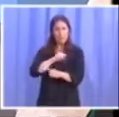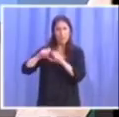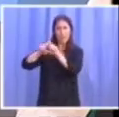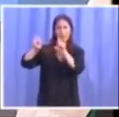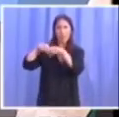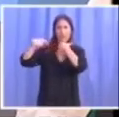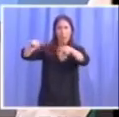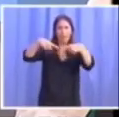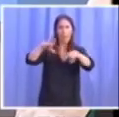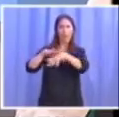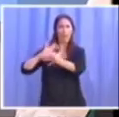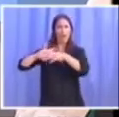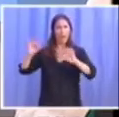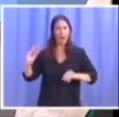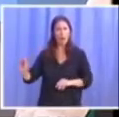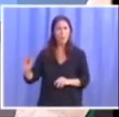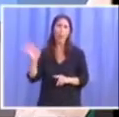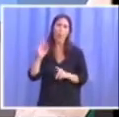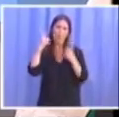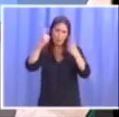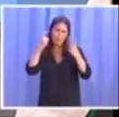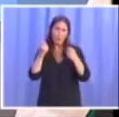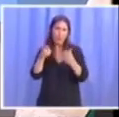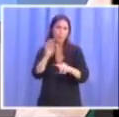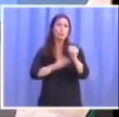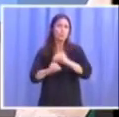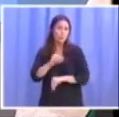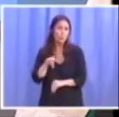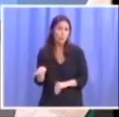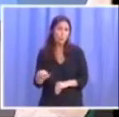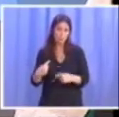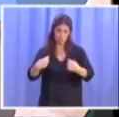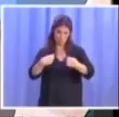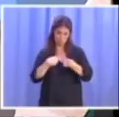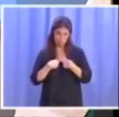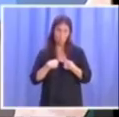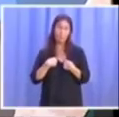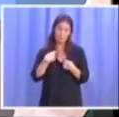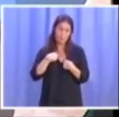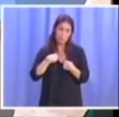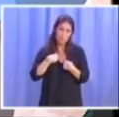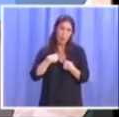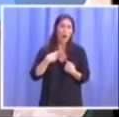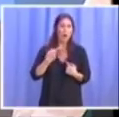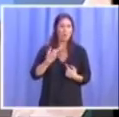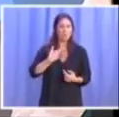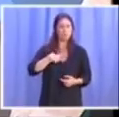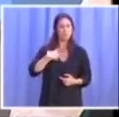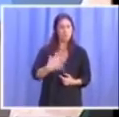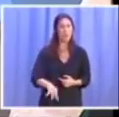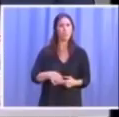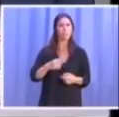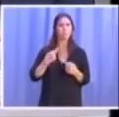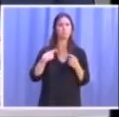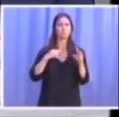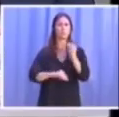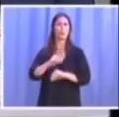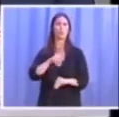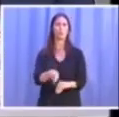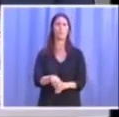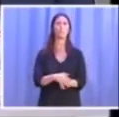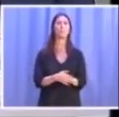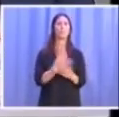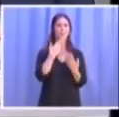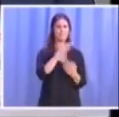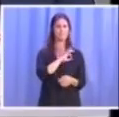sus amigos o piensa poner solución a esto? Porque yo sí creo que tengo el valor para poner solución a esto. Gracias,